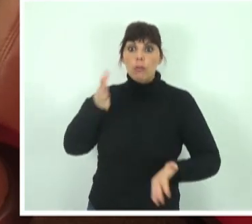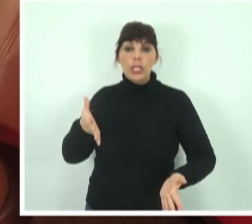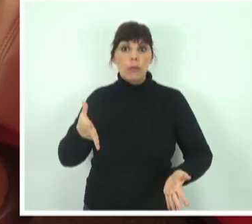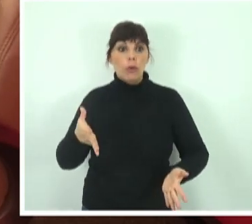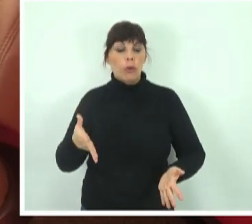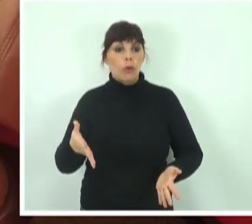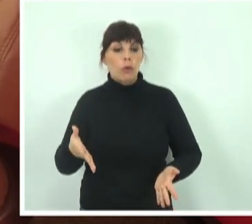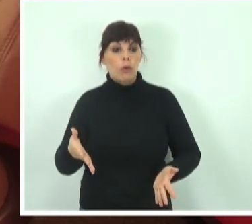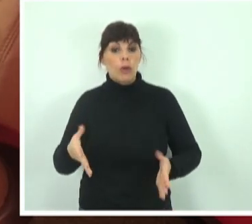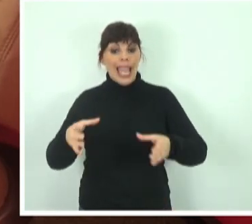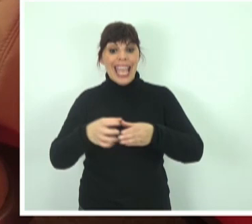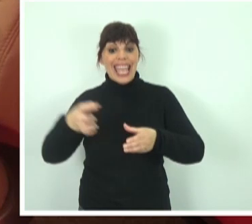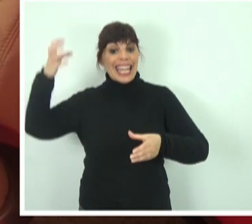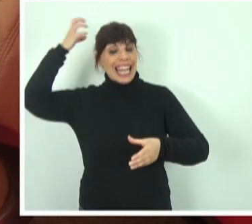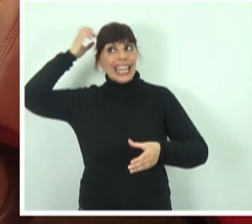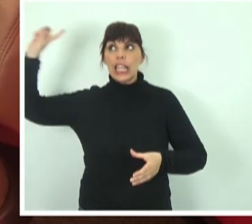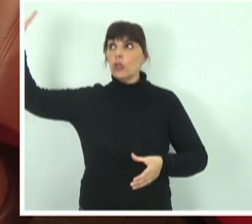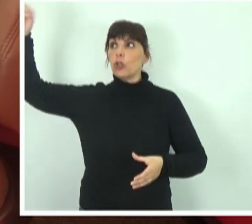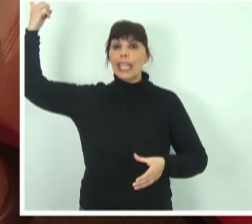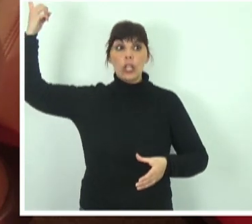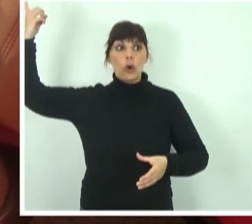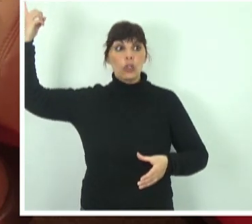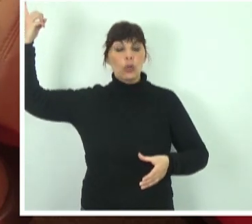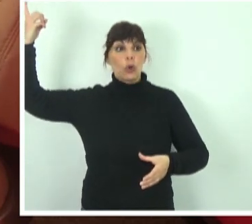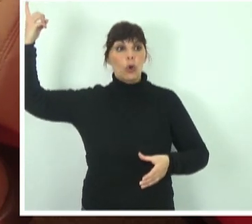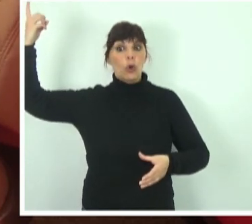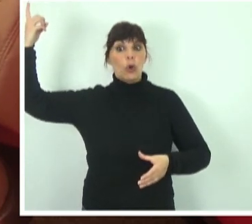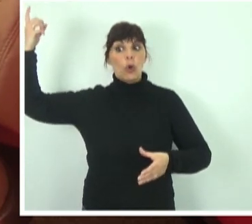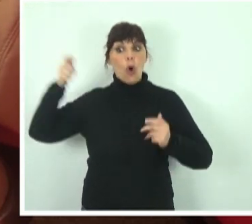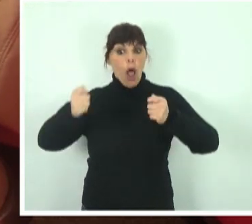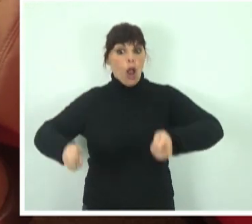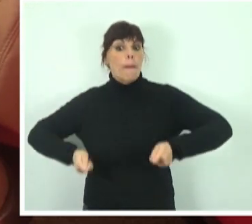los pastores en el reino de Dios, déjame decir una cosa, atención.